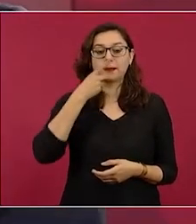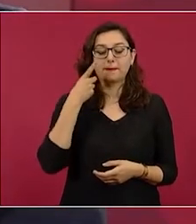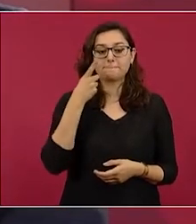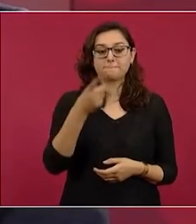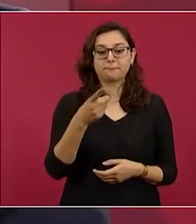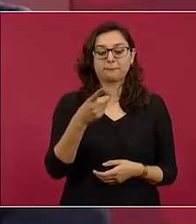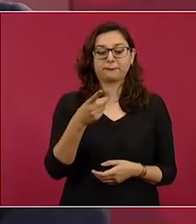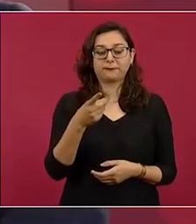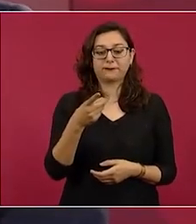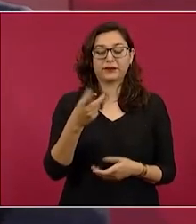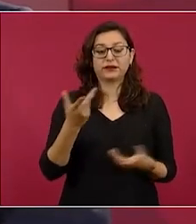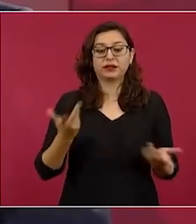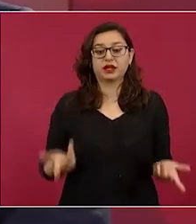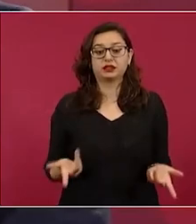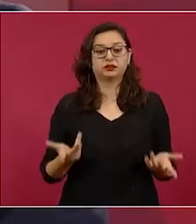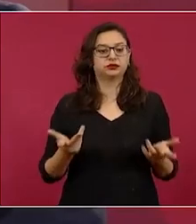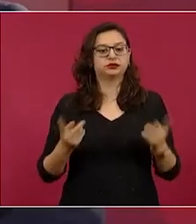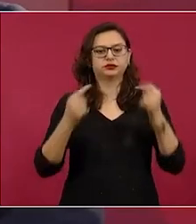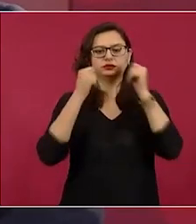el conservadurismo